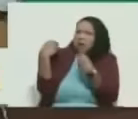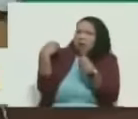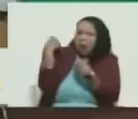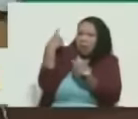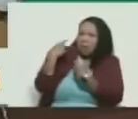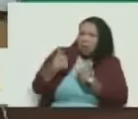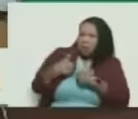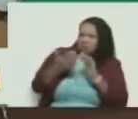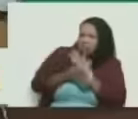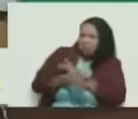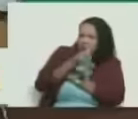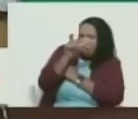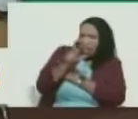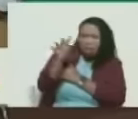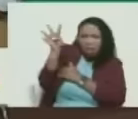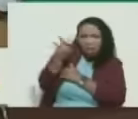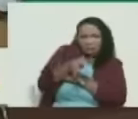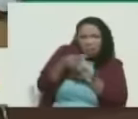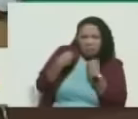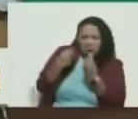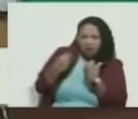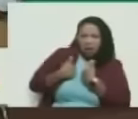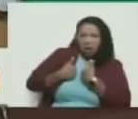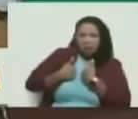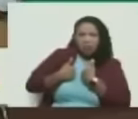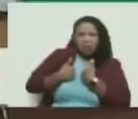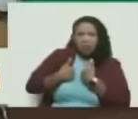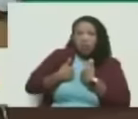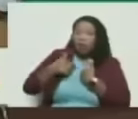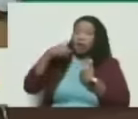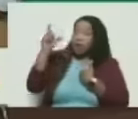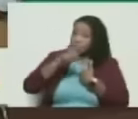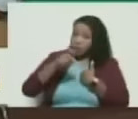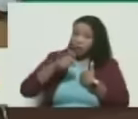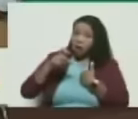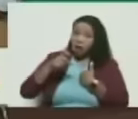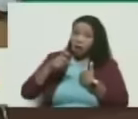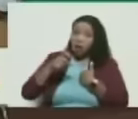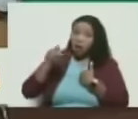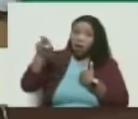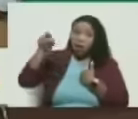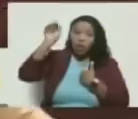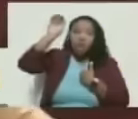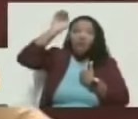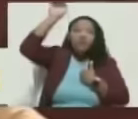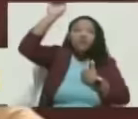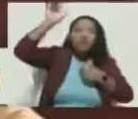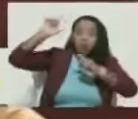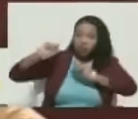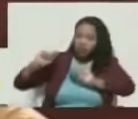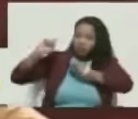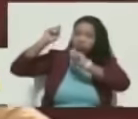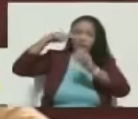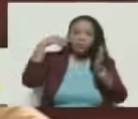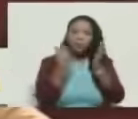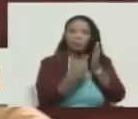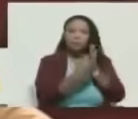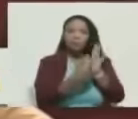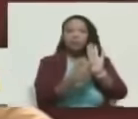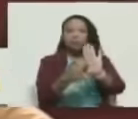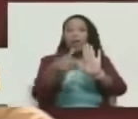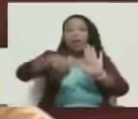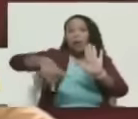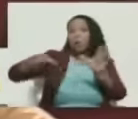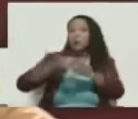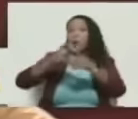consultivo? Porque es necesario nosotros dejarle a la posteridad el testigo de que esta generación, así como